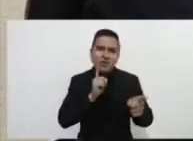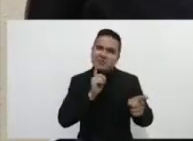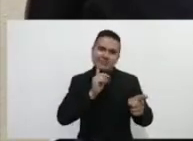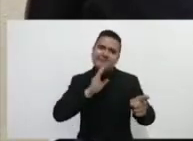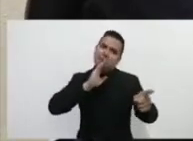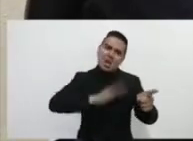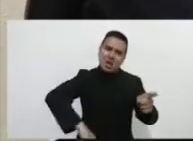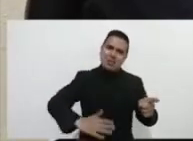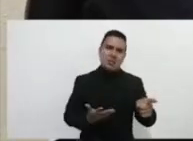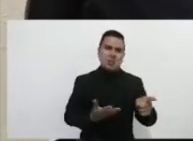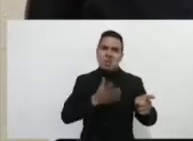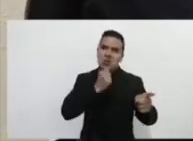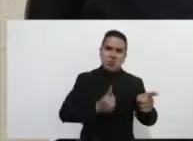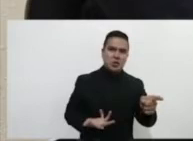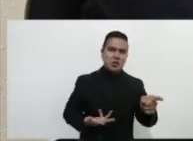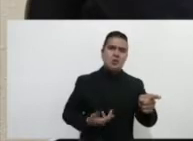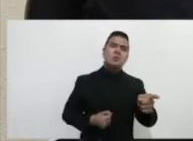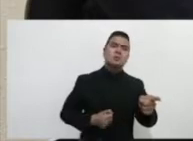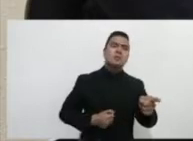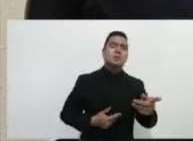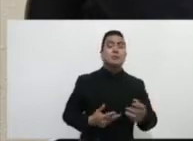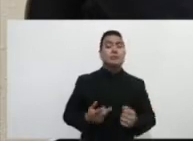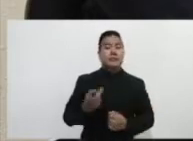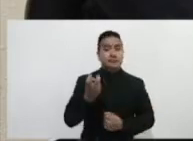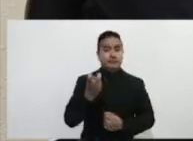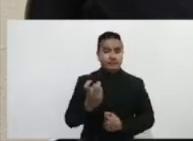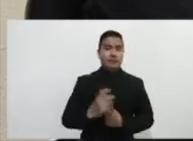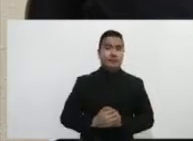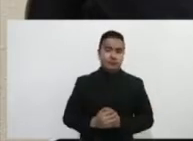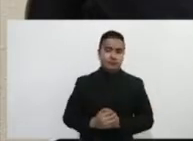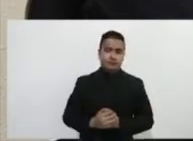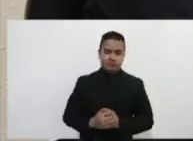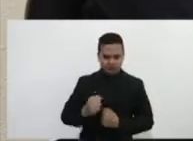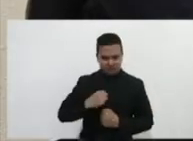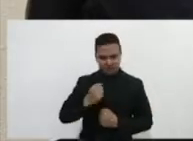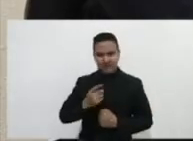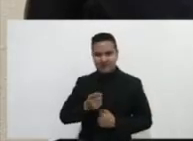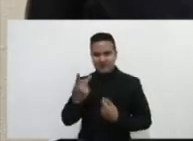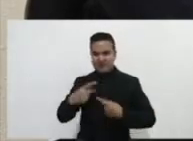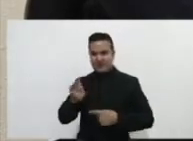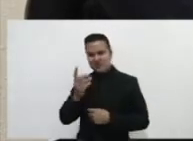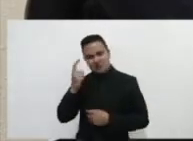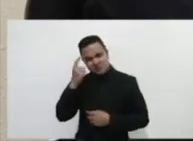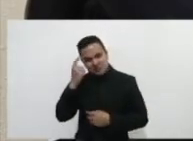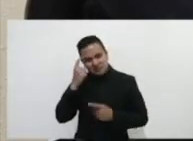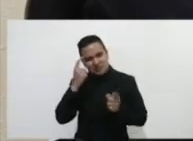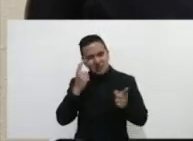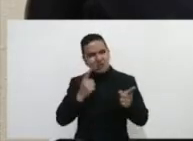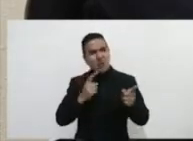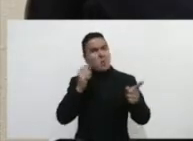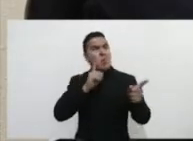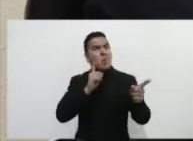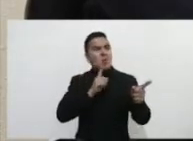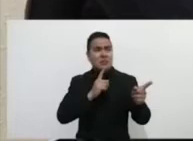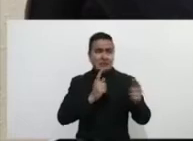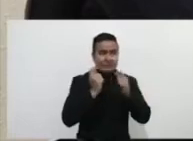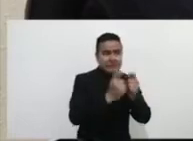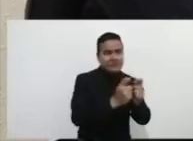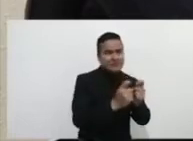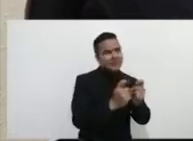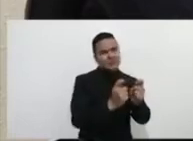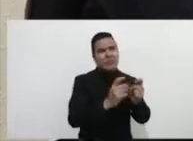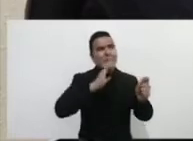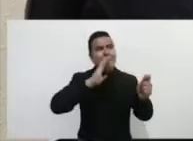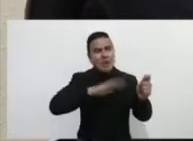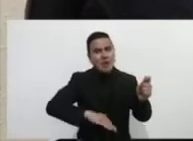obviamente porque estás siendo candidata o estás ocupando un cargo que desde mi punto de vista no tiene la capacidad y tú no deberías de estar